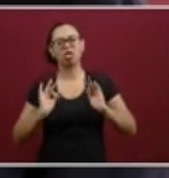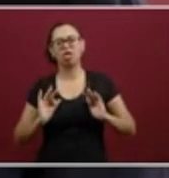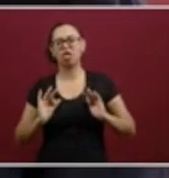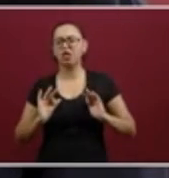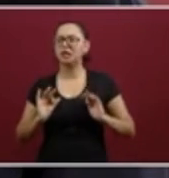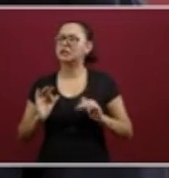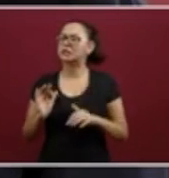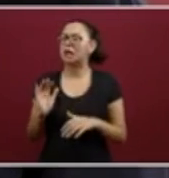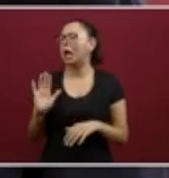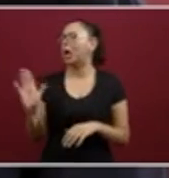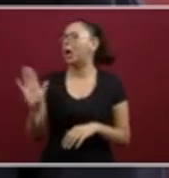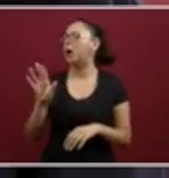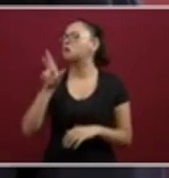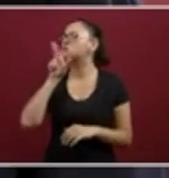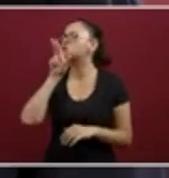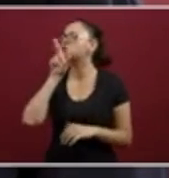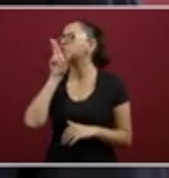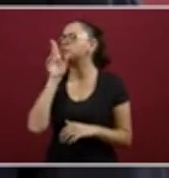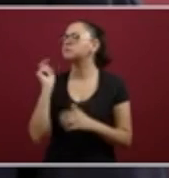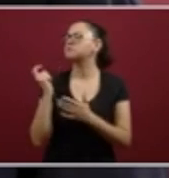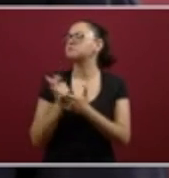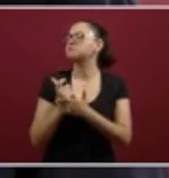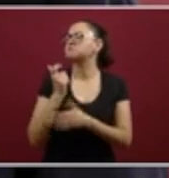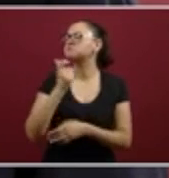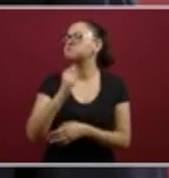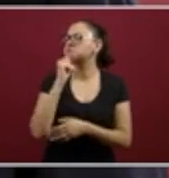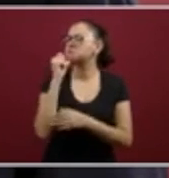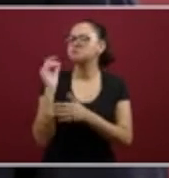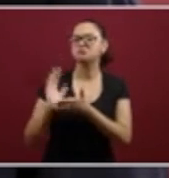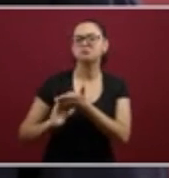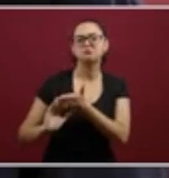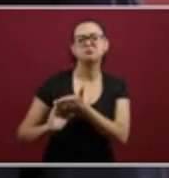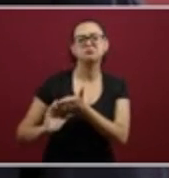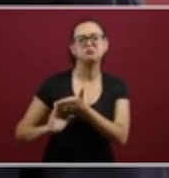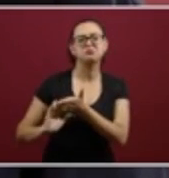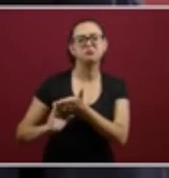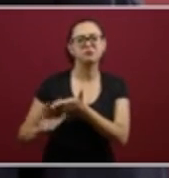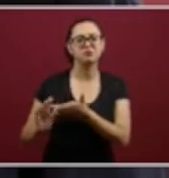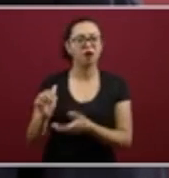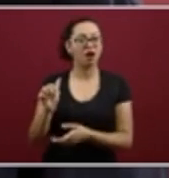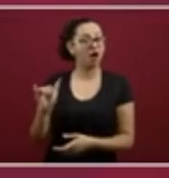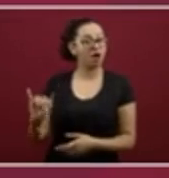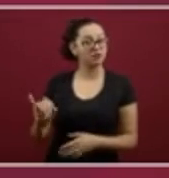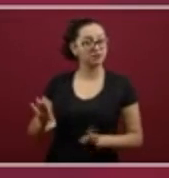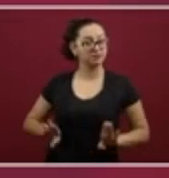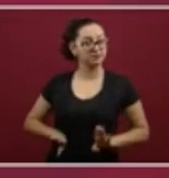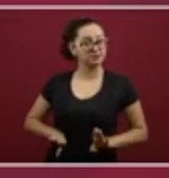condonaciones, no pagando impuestos.